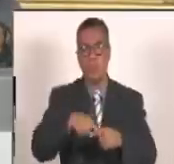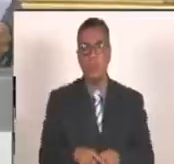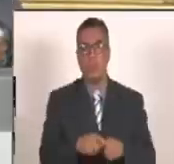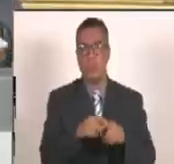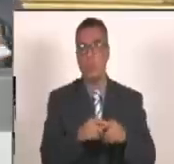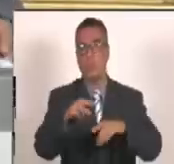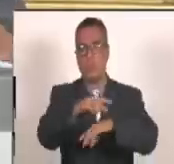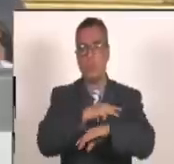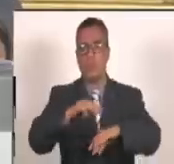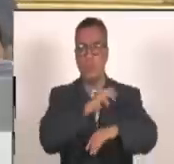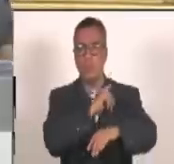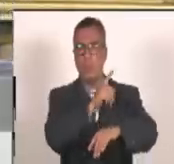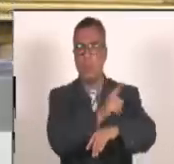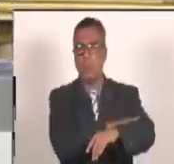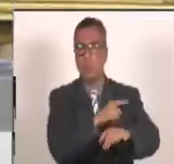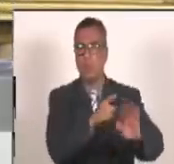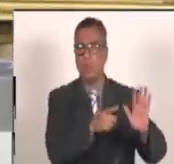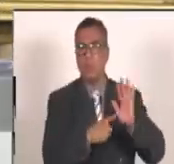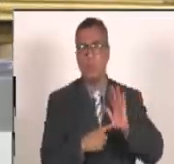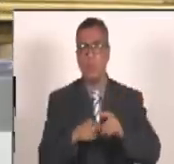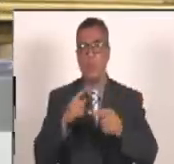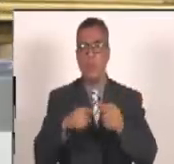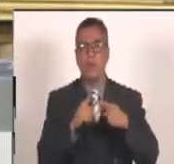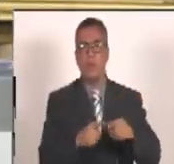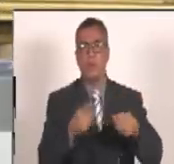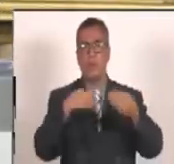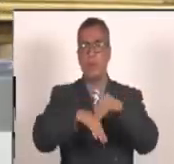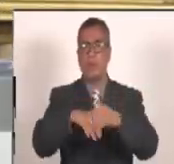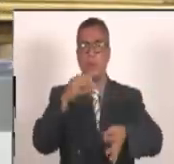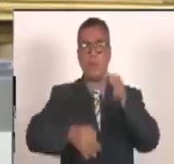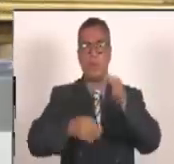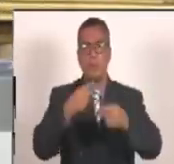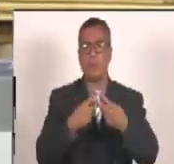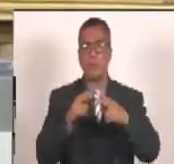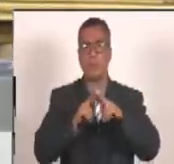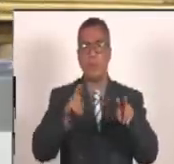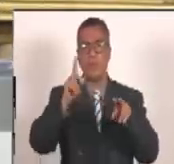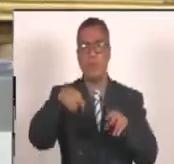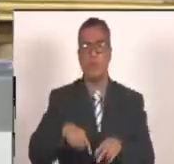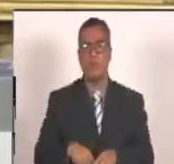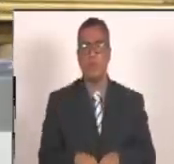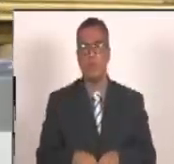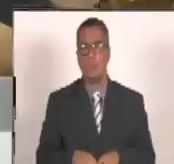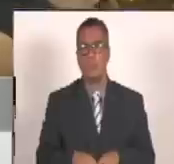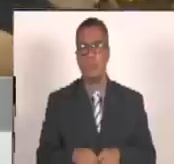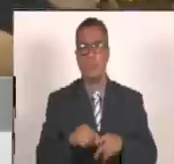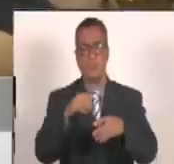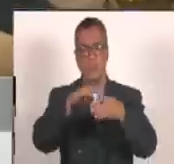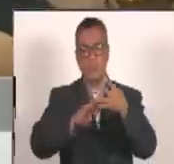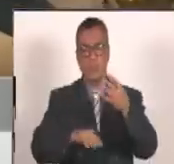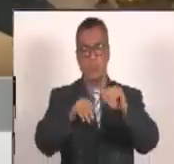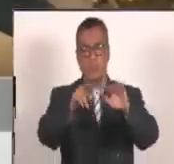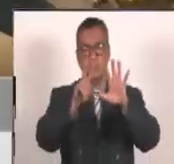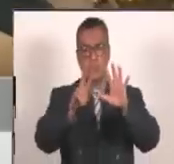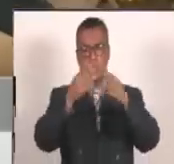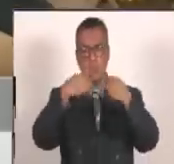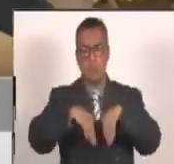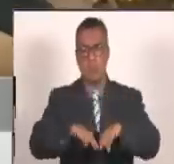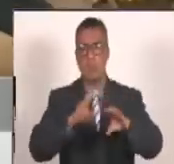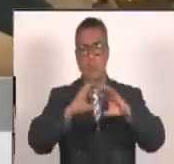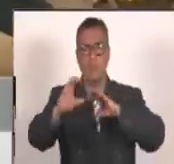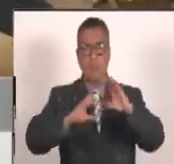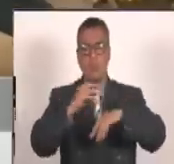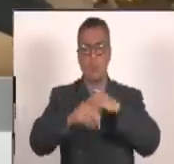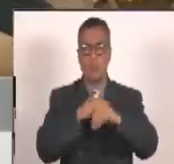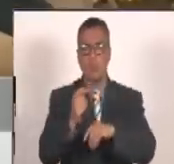al ciudadano ministro del Poder Popular para Relaciones Interiores, Justicia y Paz. Siguiente punto de la cuenta. Punto número 7.